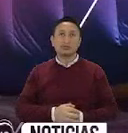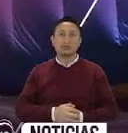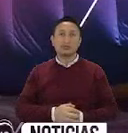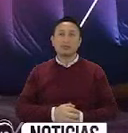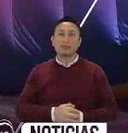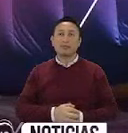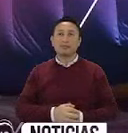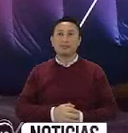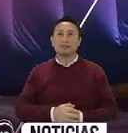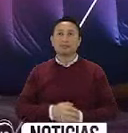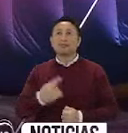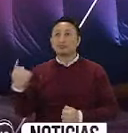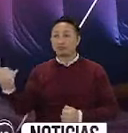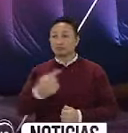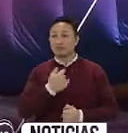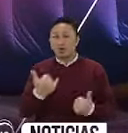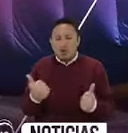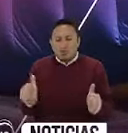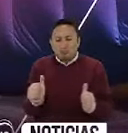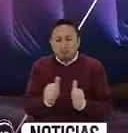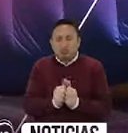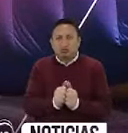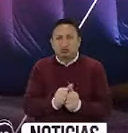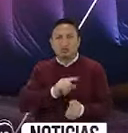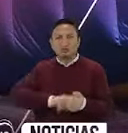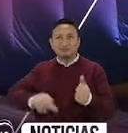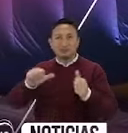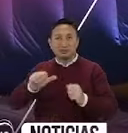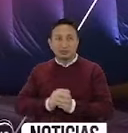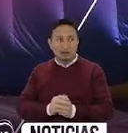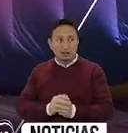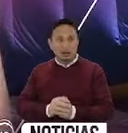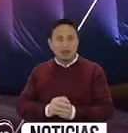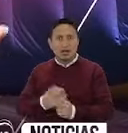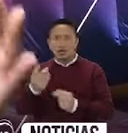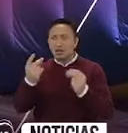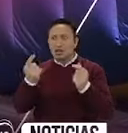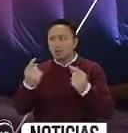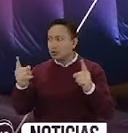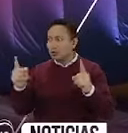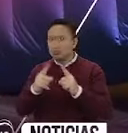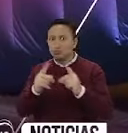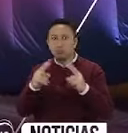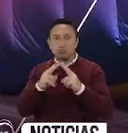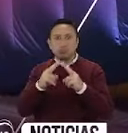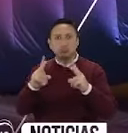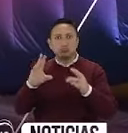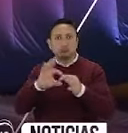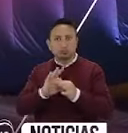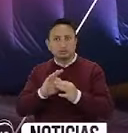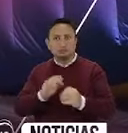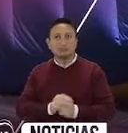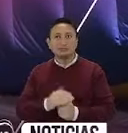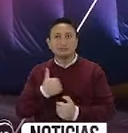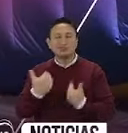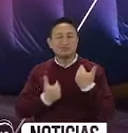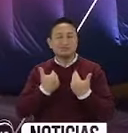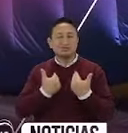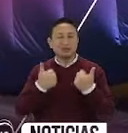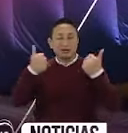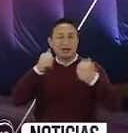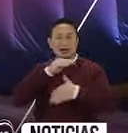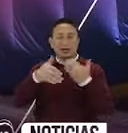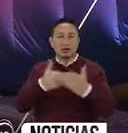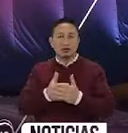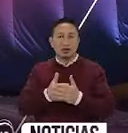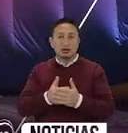hecho como hermanas en este último mes. Yo pensé que era imposible querer a alguien en tan poco tiempo, pero se puede. Y estoy muy, muy contenta con todas las candidatas. Yo